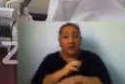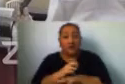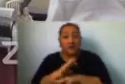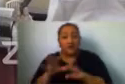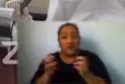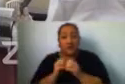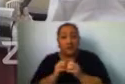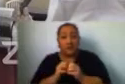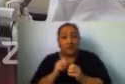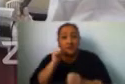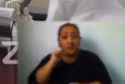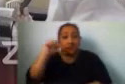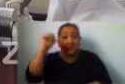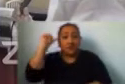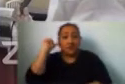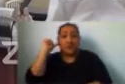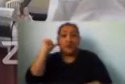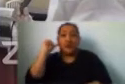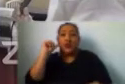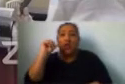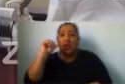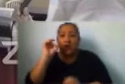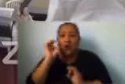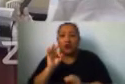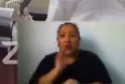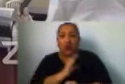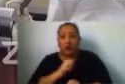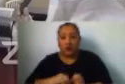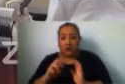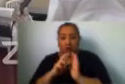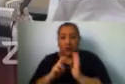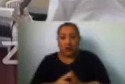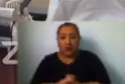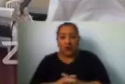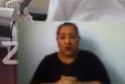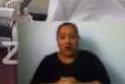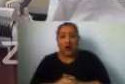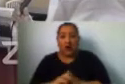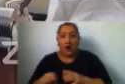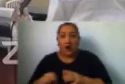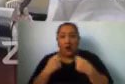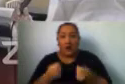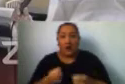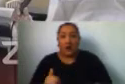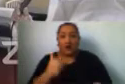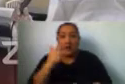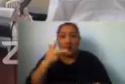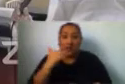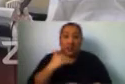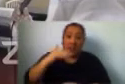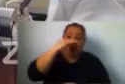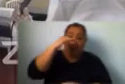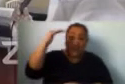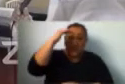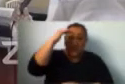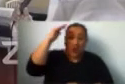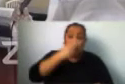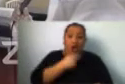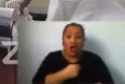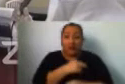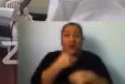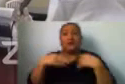ayer justamente ya el gobierno regional ha hecho entrega del tercer piso del hospital en donde se han ampliado más